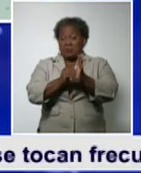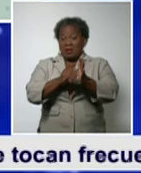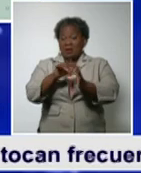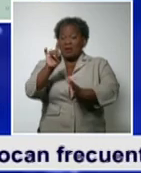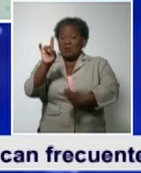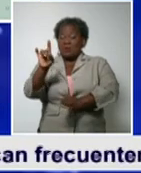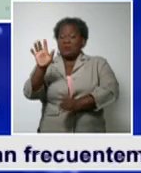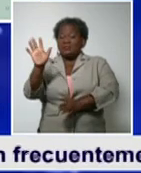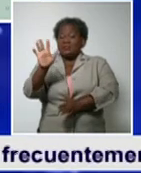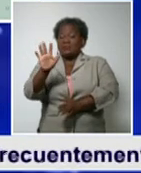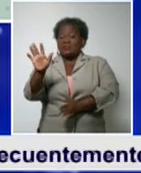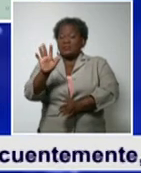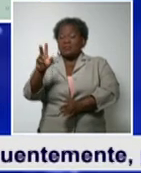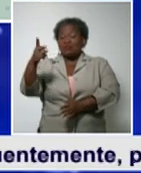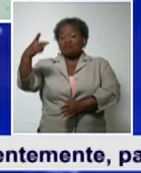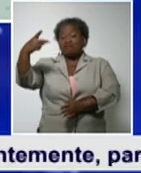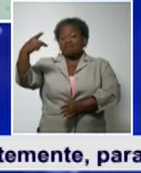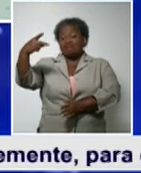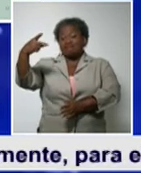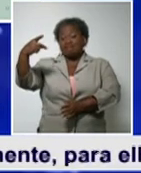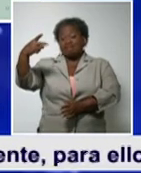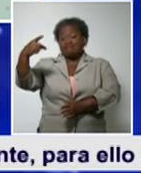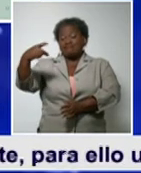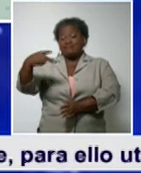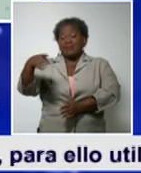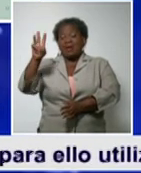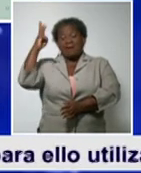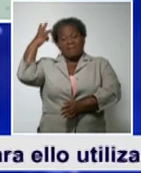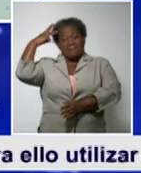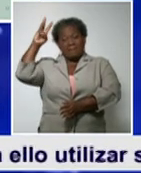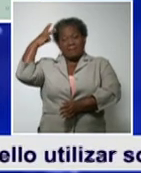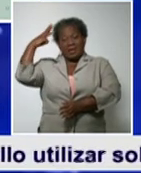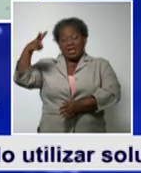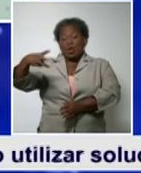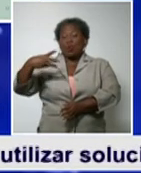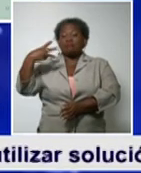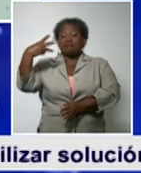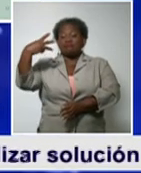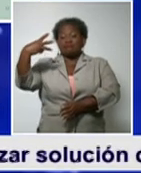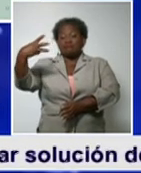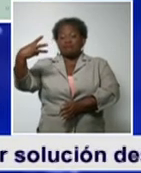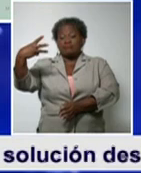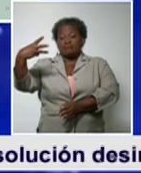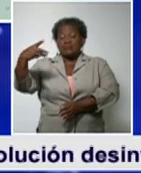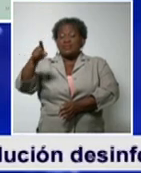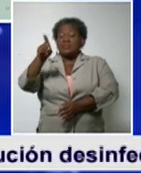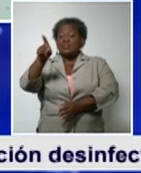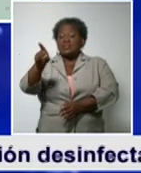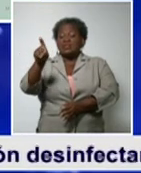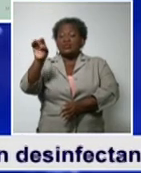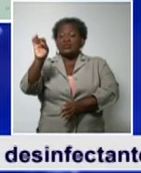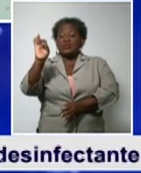244.955 en segundo lugar. México en tercer lugar con